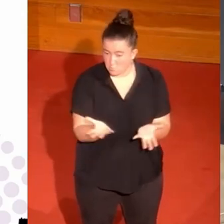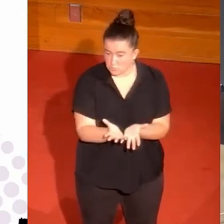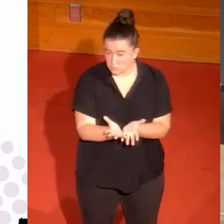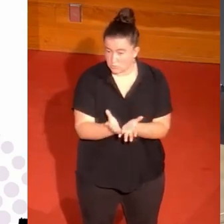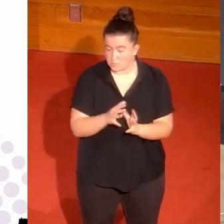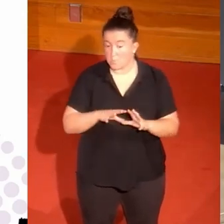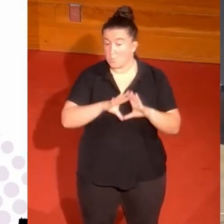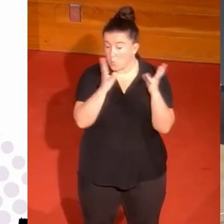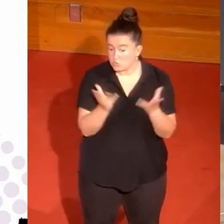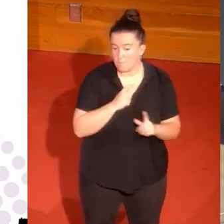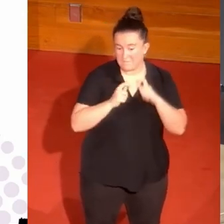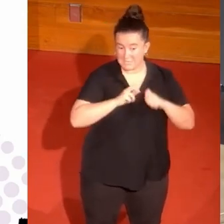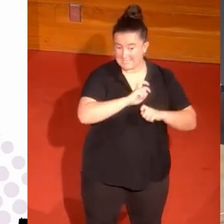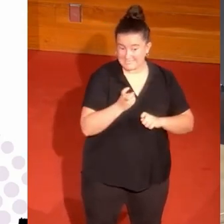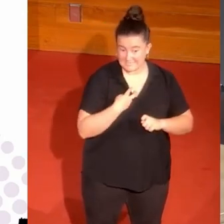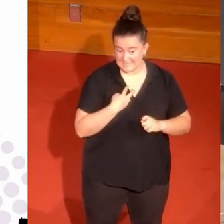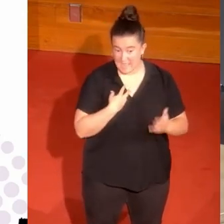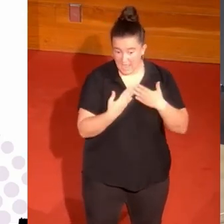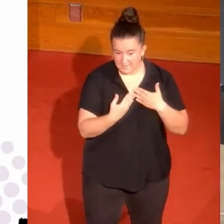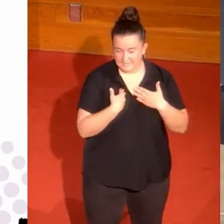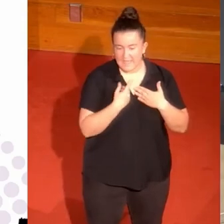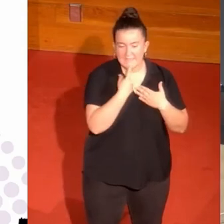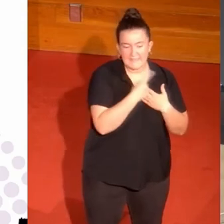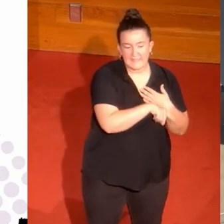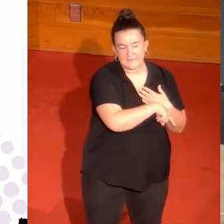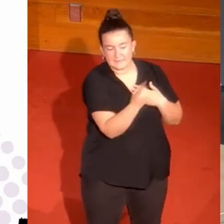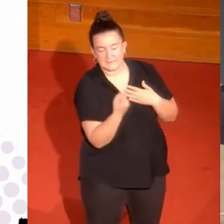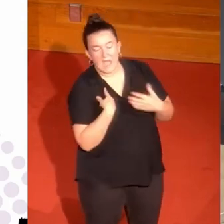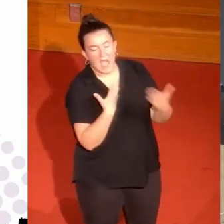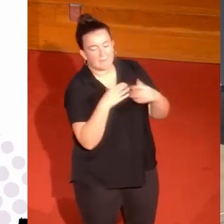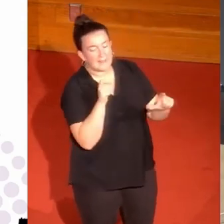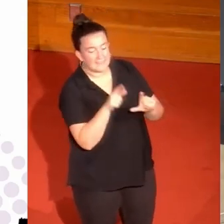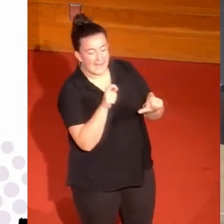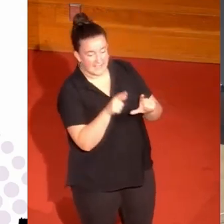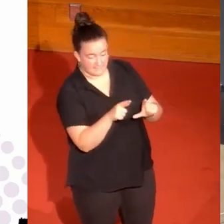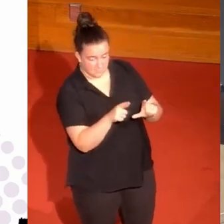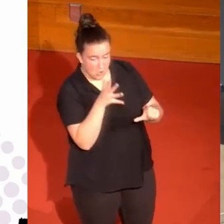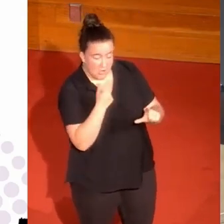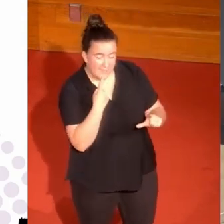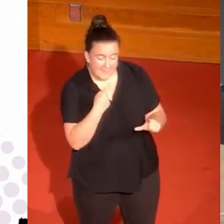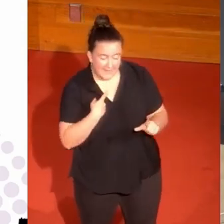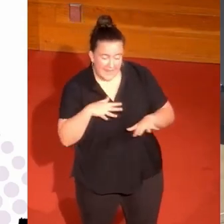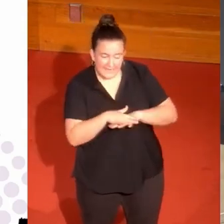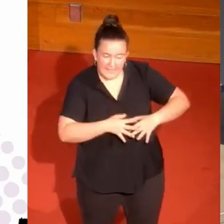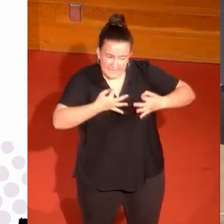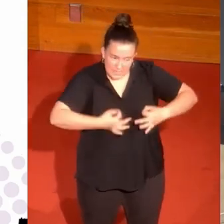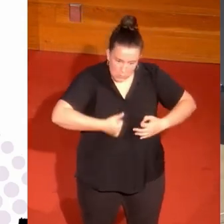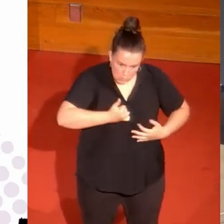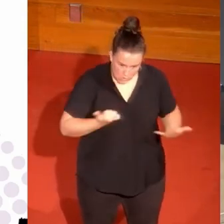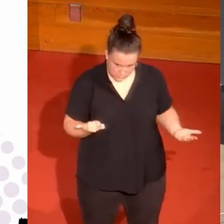Telegram o a Signal para al estar descifrado pues parecía como una red eh más segura para poder hablar